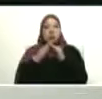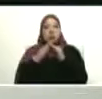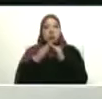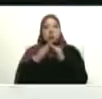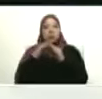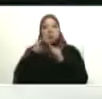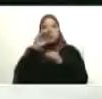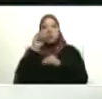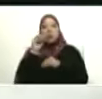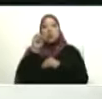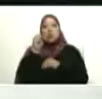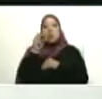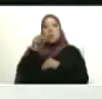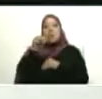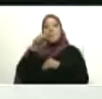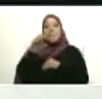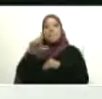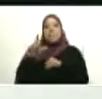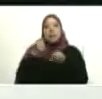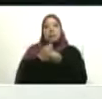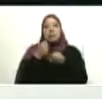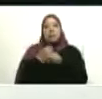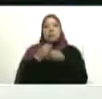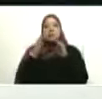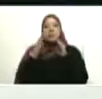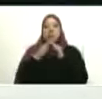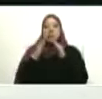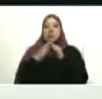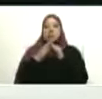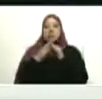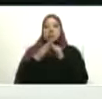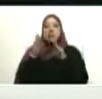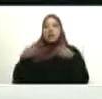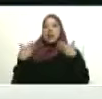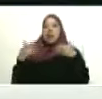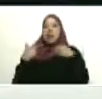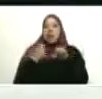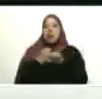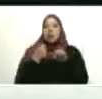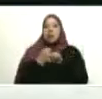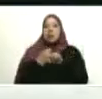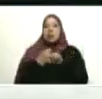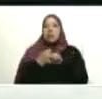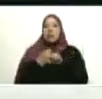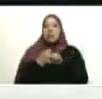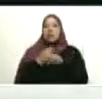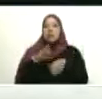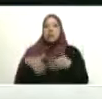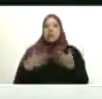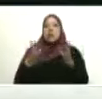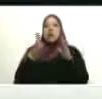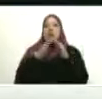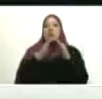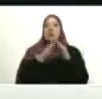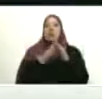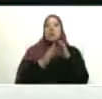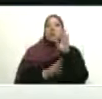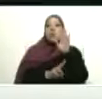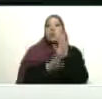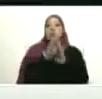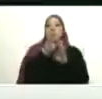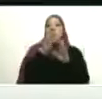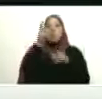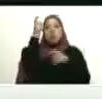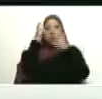Osmel Mejías. Víctor Clark, danos la alegría de entregar las viviendas que construyó